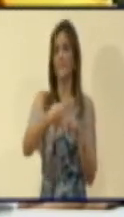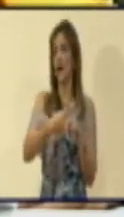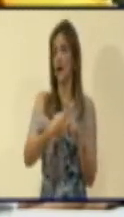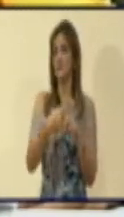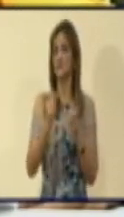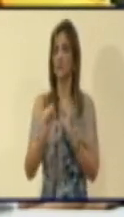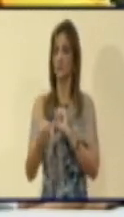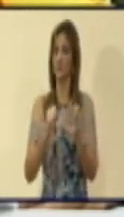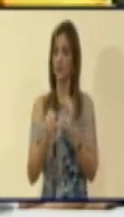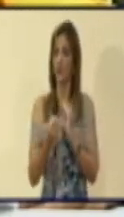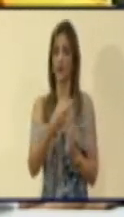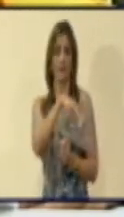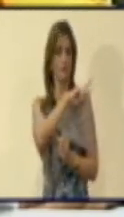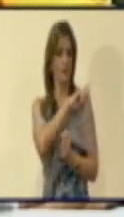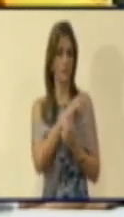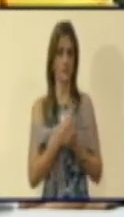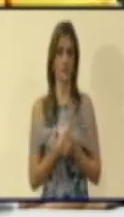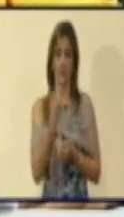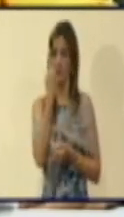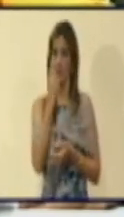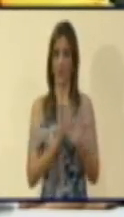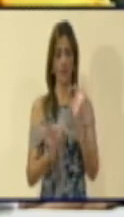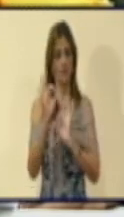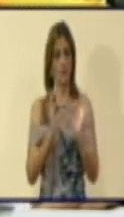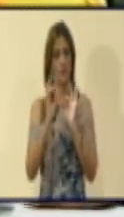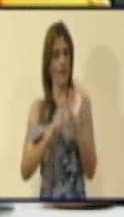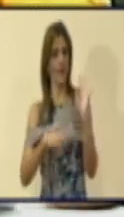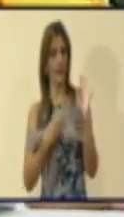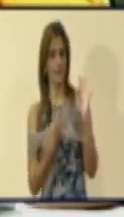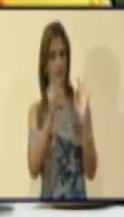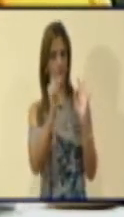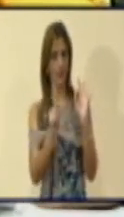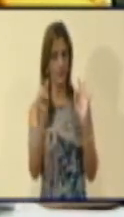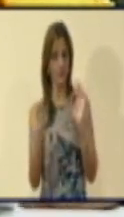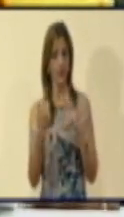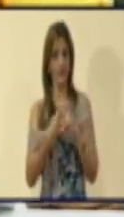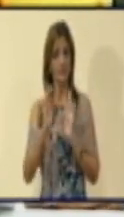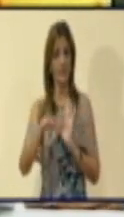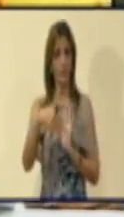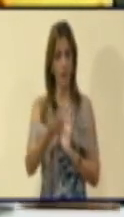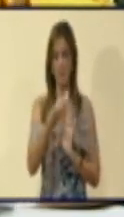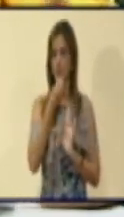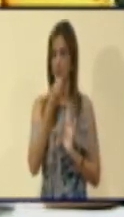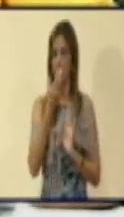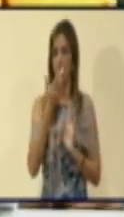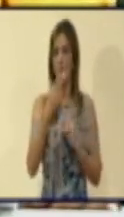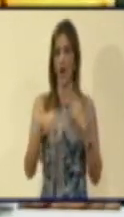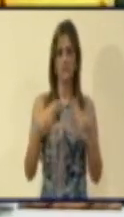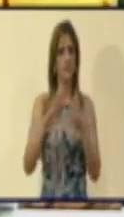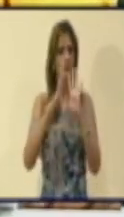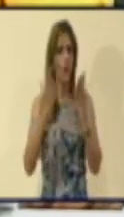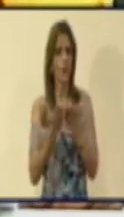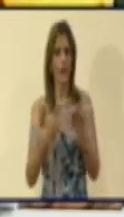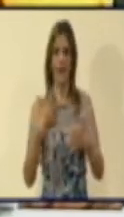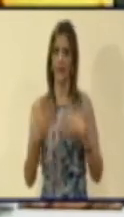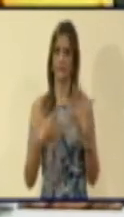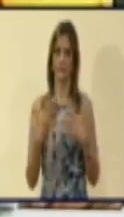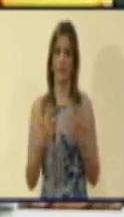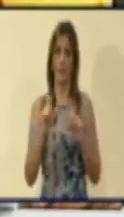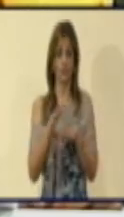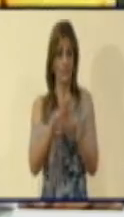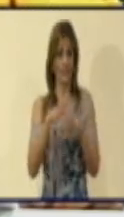porque lo primero que hay que cuidar es la vida de las personas. Y después entonces podremos realizar todas las actividades y todas las acciones que nosotros querramos cuando estemos en